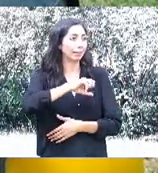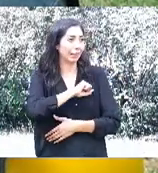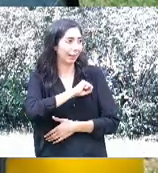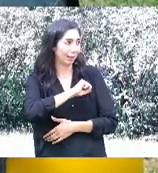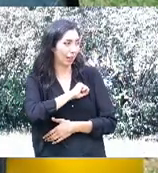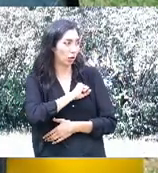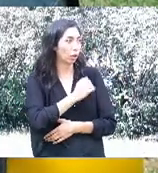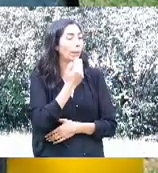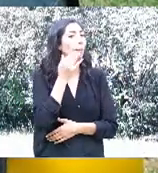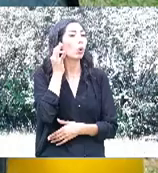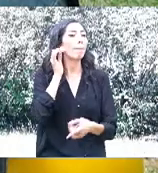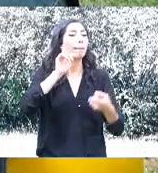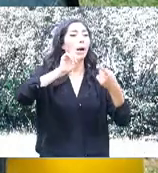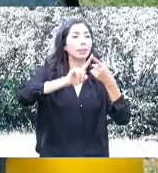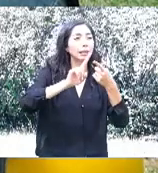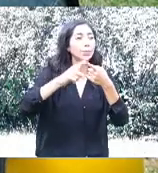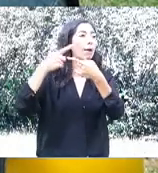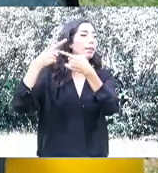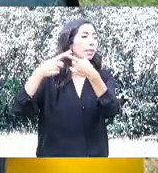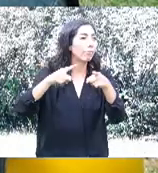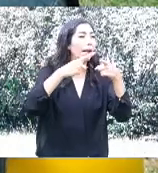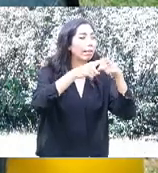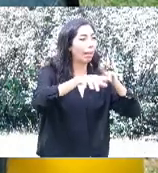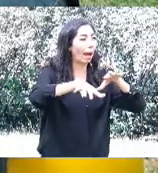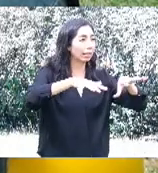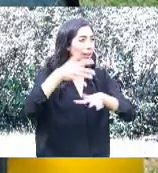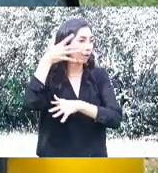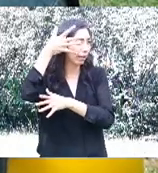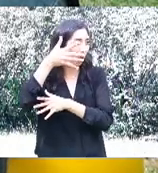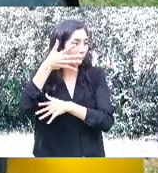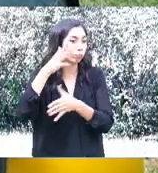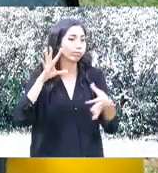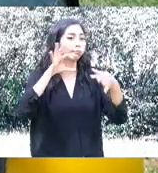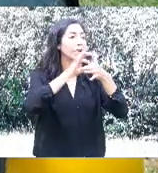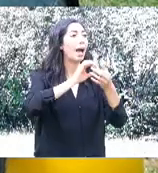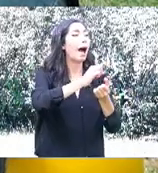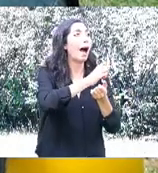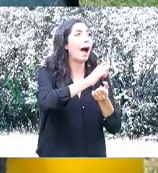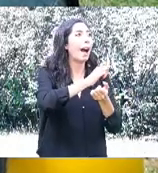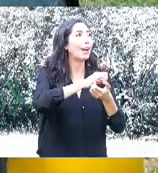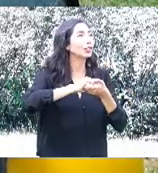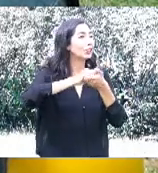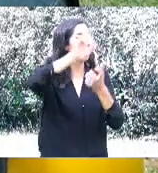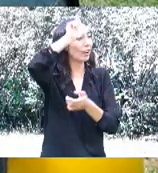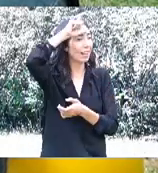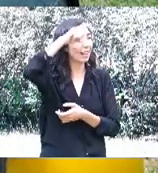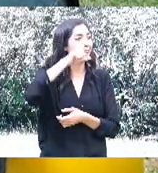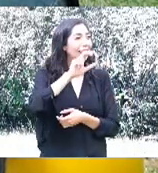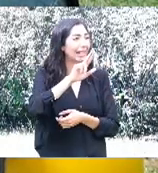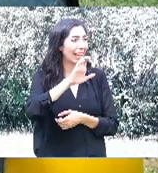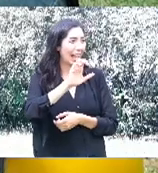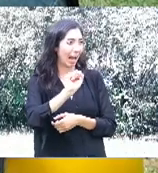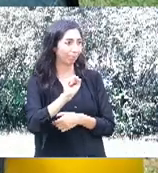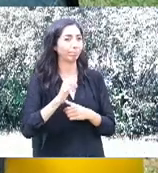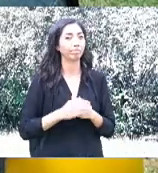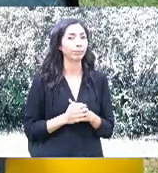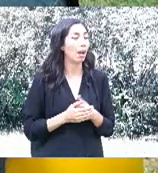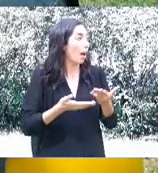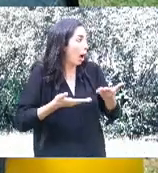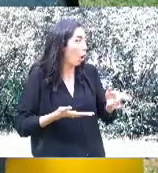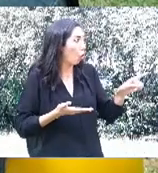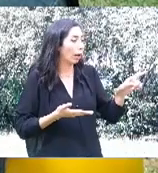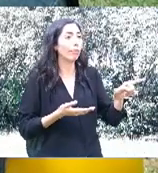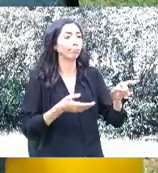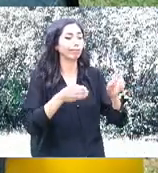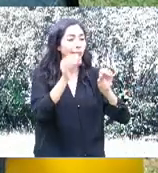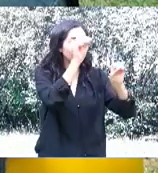a participar de coloquios y residencias con la asociación crea eh actualmente ella está desarrollando un